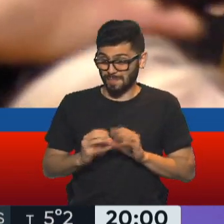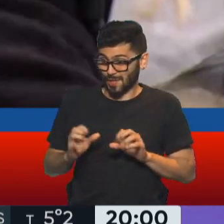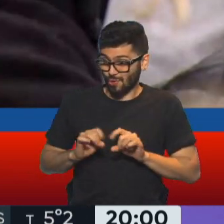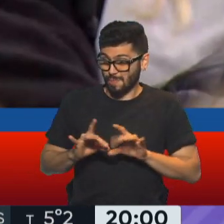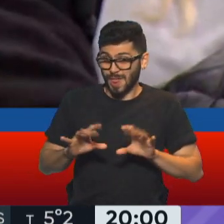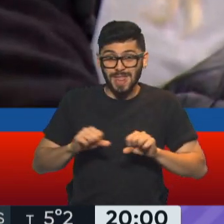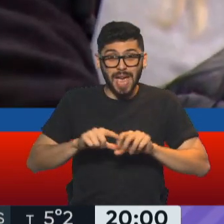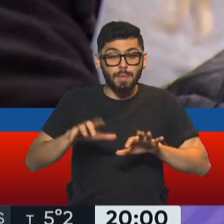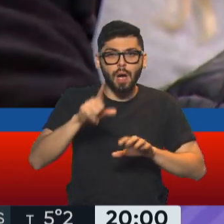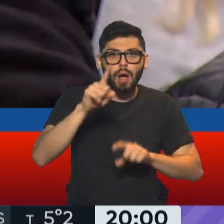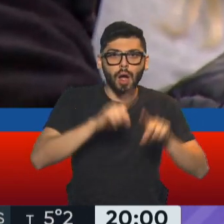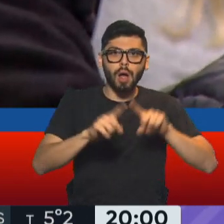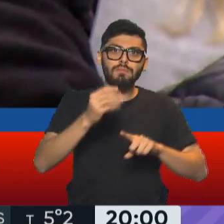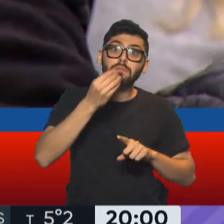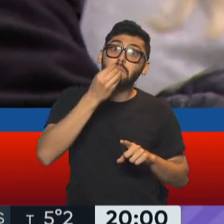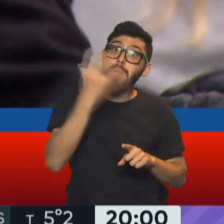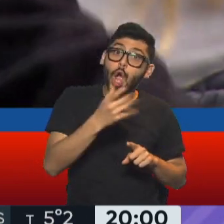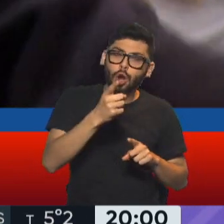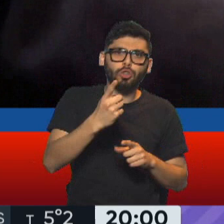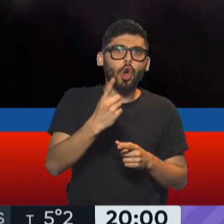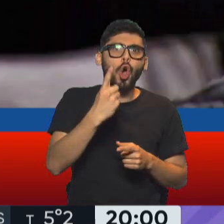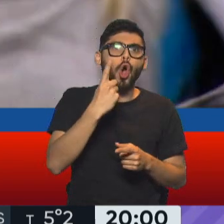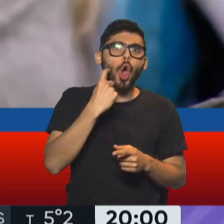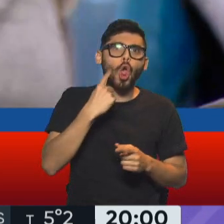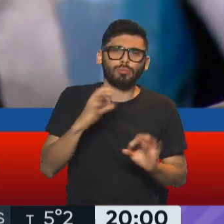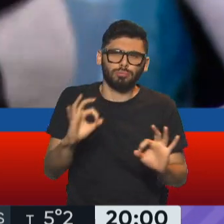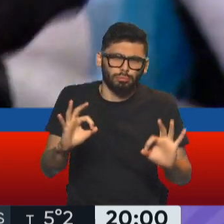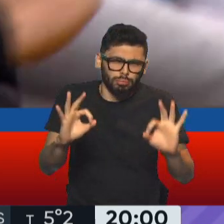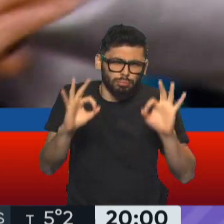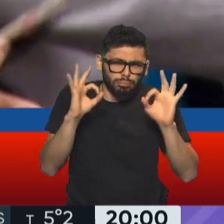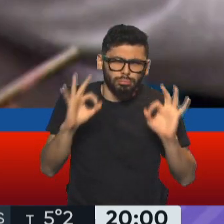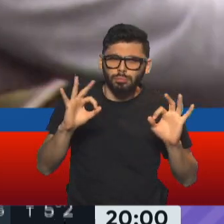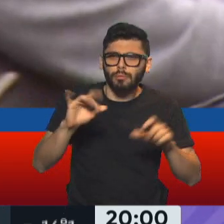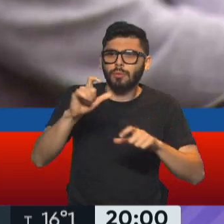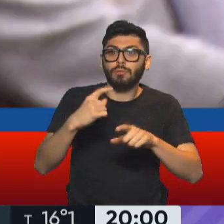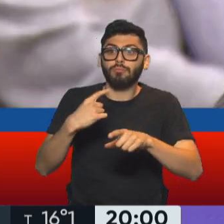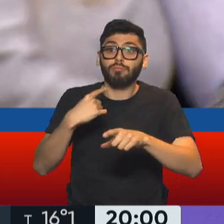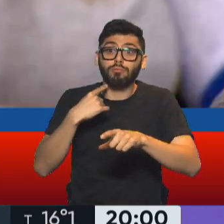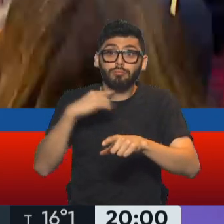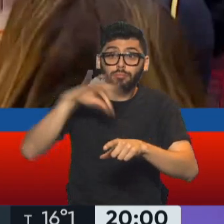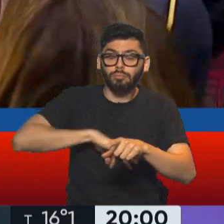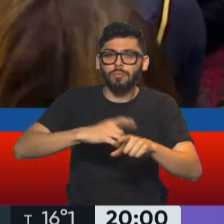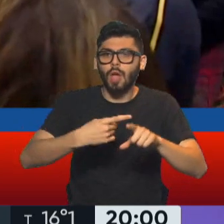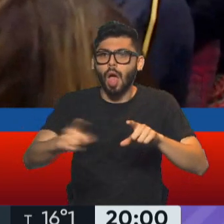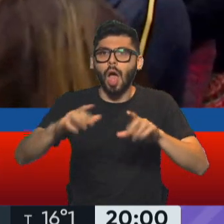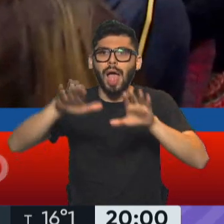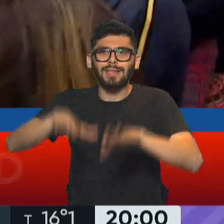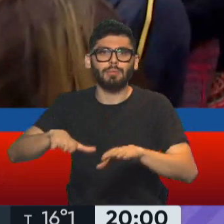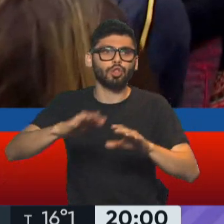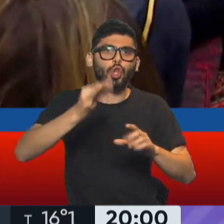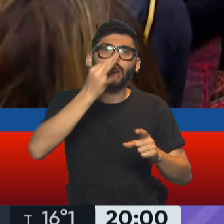pandemia, donde había un control absoluto, un aislamiento de los casos, un testeo masivo,